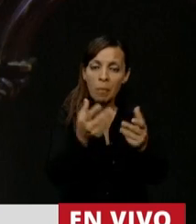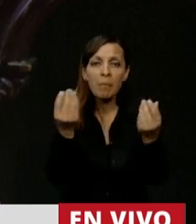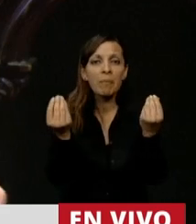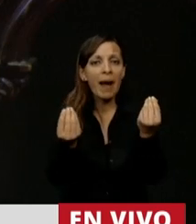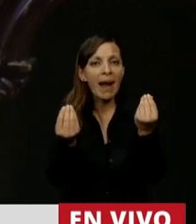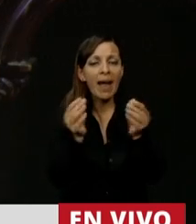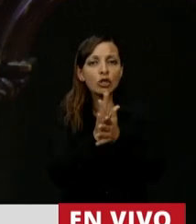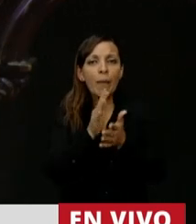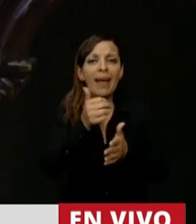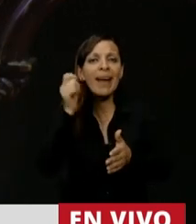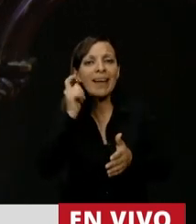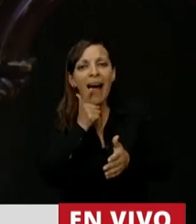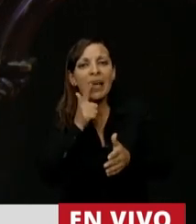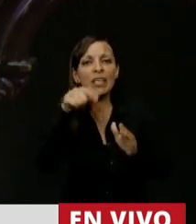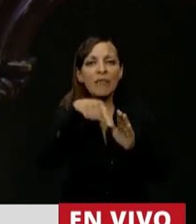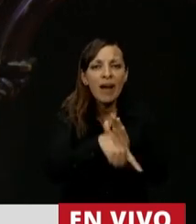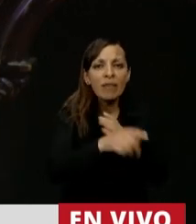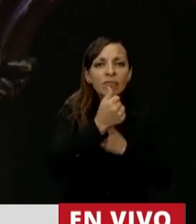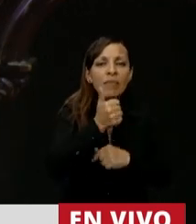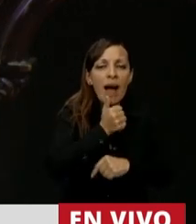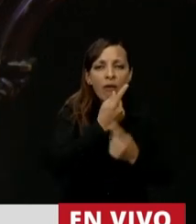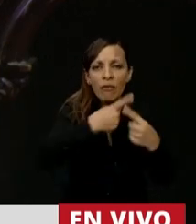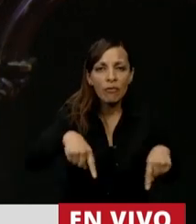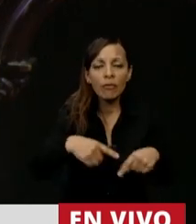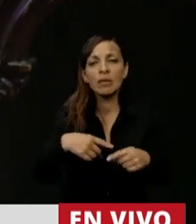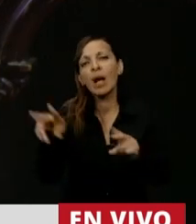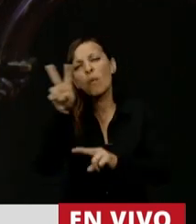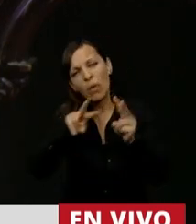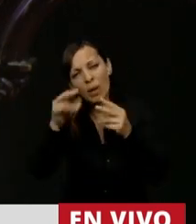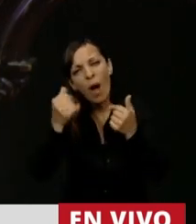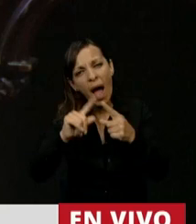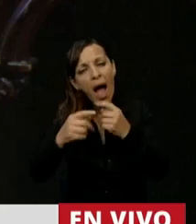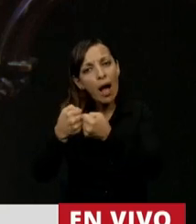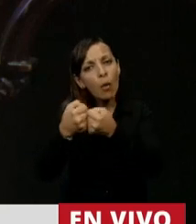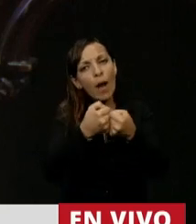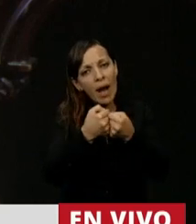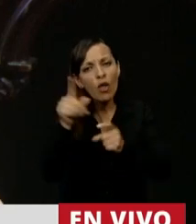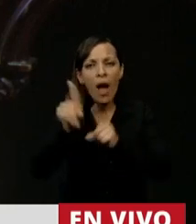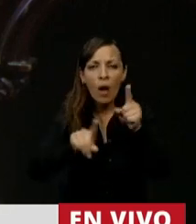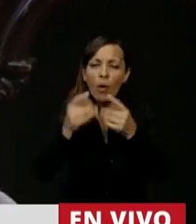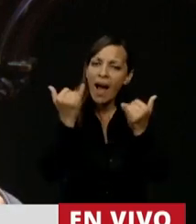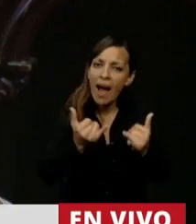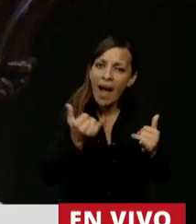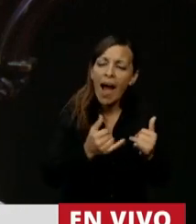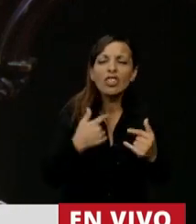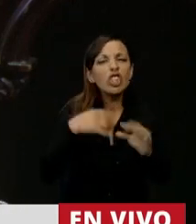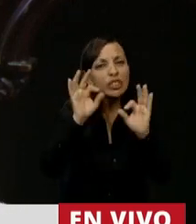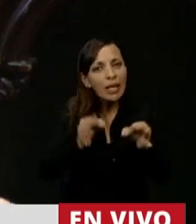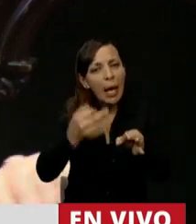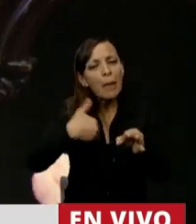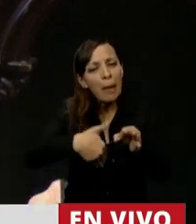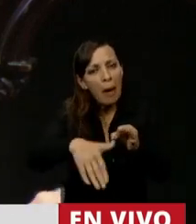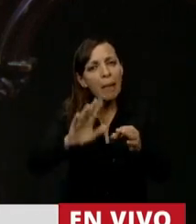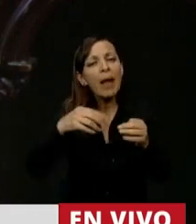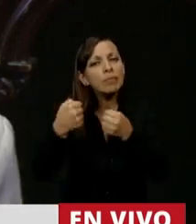para lo que es el fracking y el gas. Es decir, busquemos realmente los puntos en común, en dónde nos podemos poner de acuerdo, que no tengo duda que va a haber